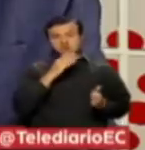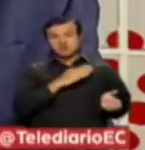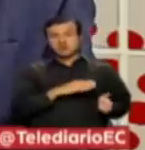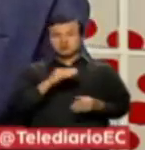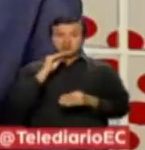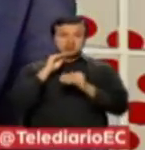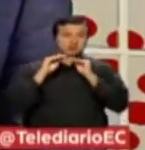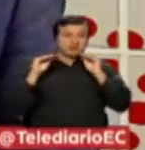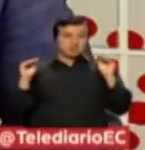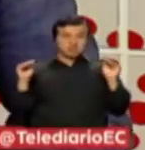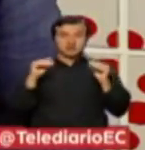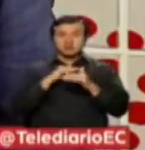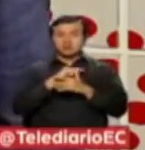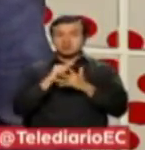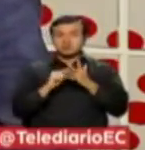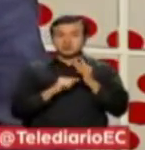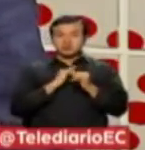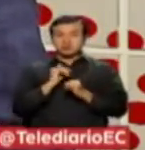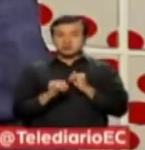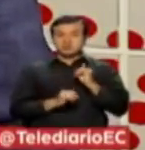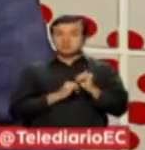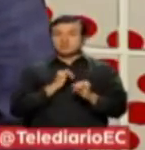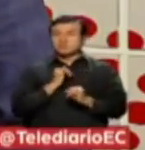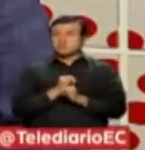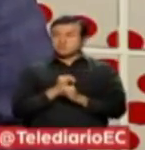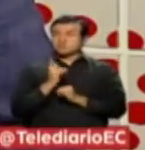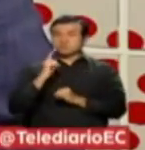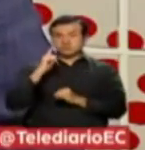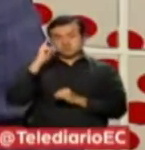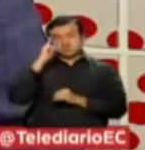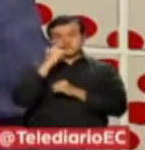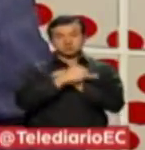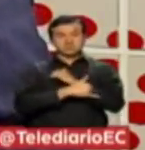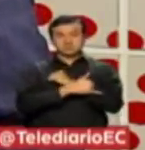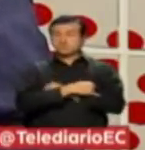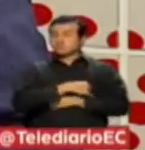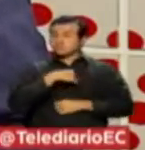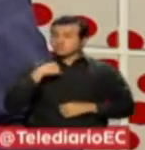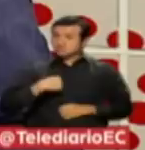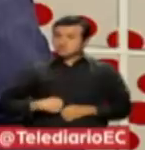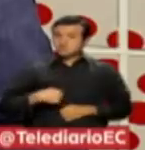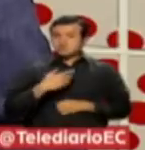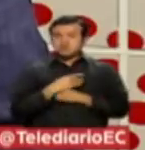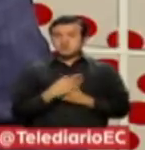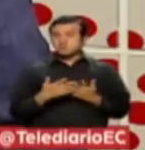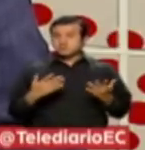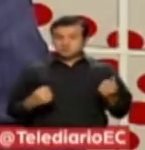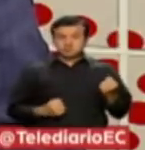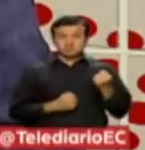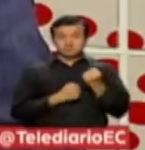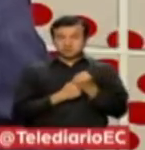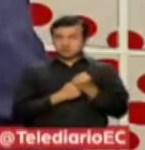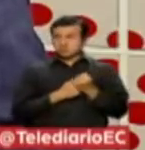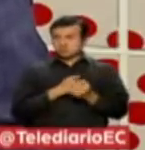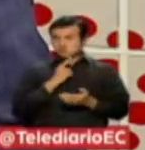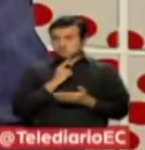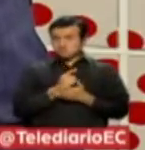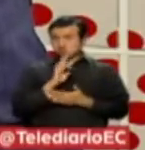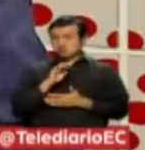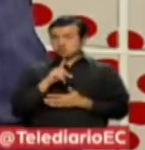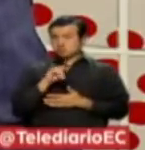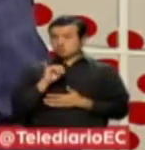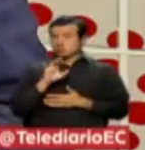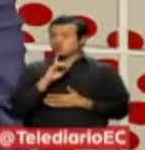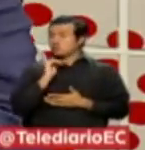la asistencia penal internacional del gobierno de China. Sin duda alguna, esta asistencia no fue al señor Topic, fue al